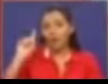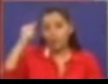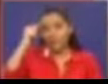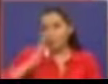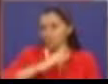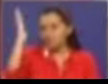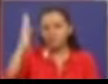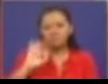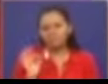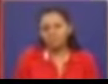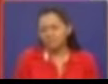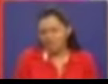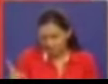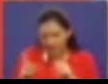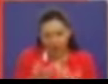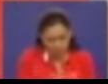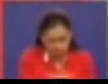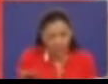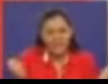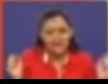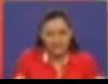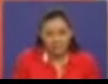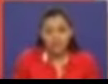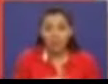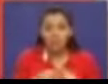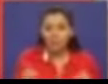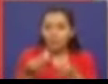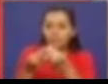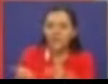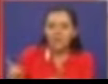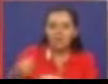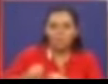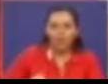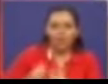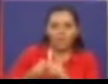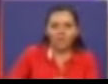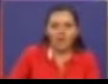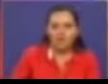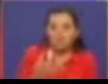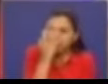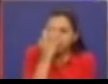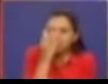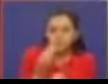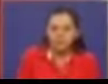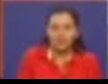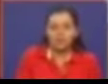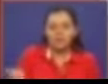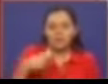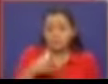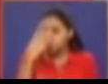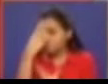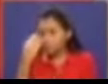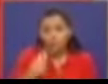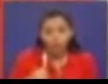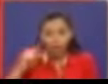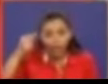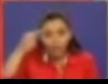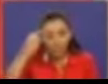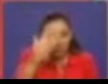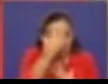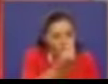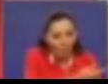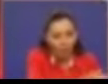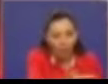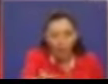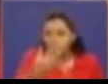No, diálogo siempre ha habido. Lo que pasa es que ellos ya perdieron su poder, ya no existe sometimiento. Este gobierno solo se somete ante